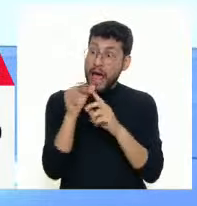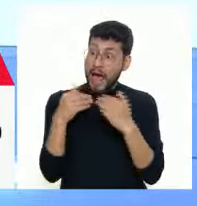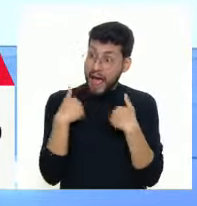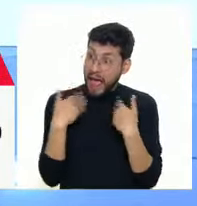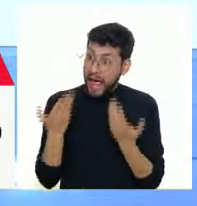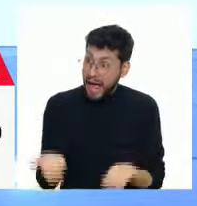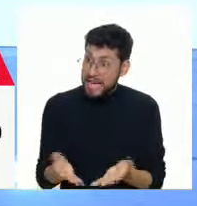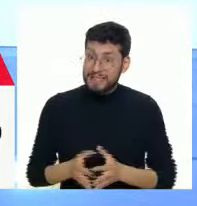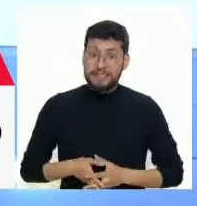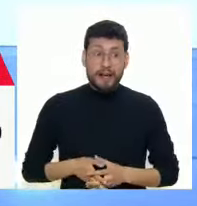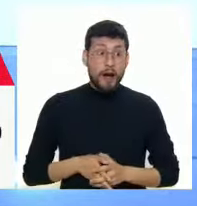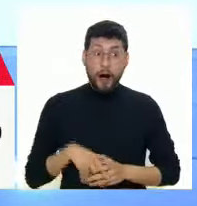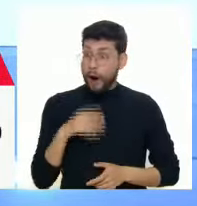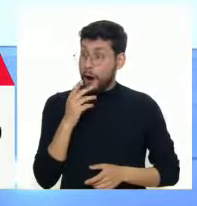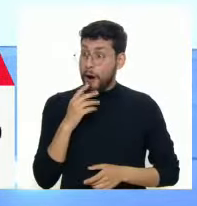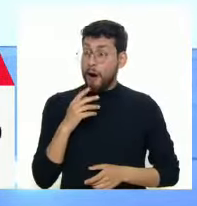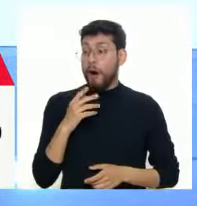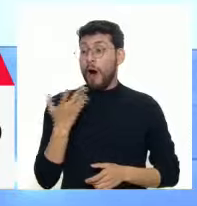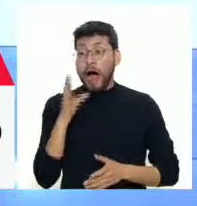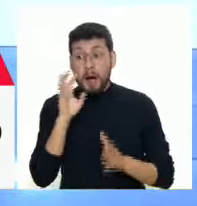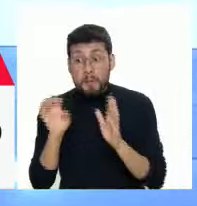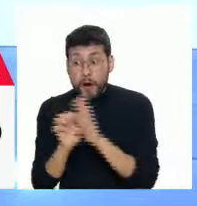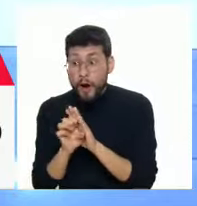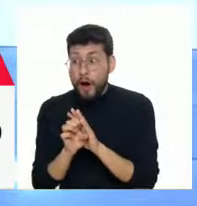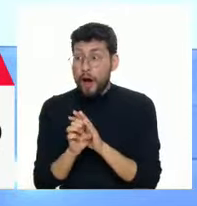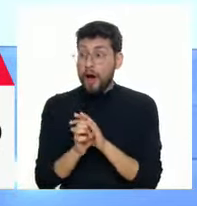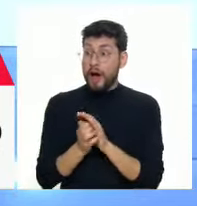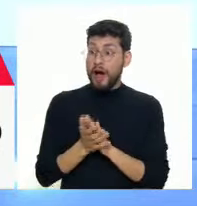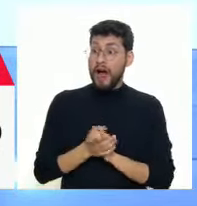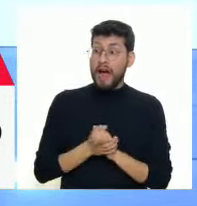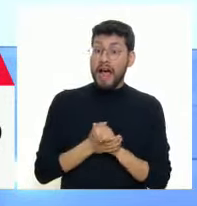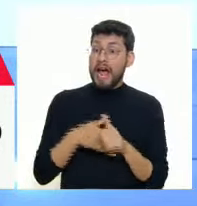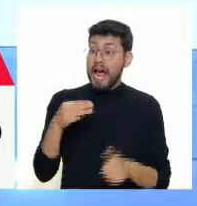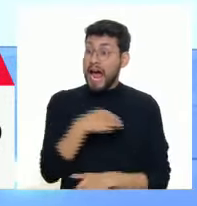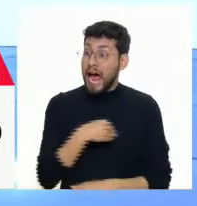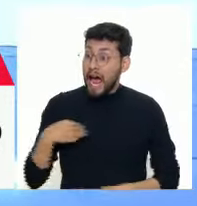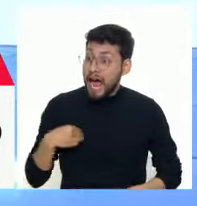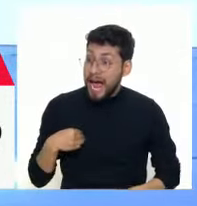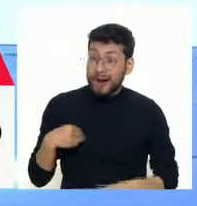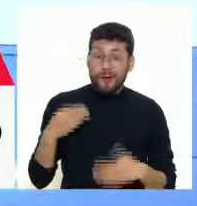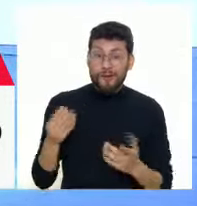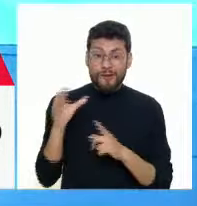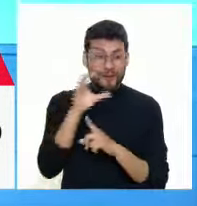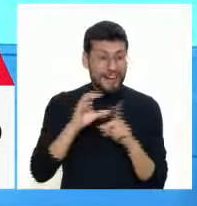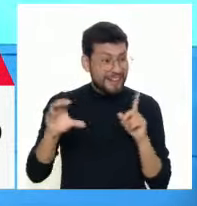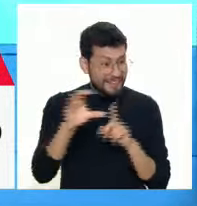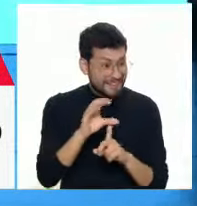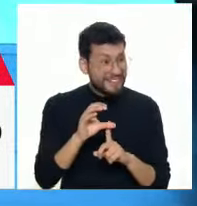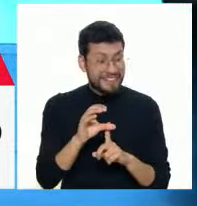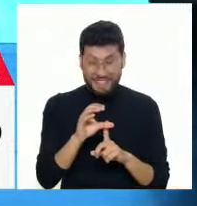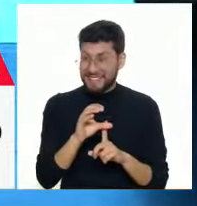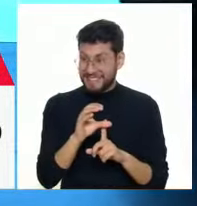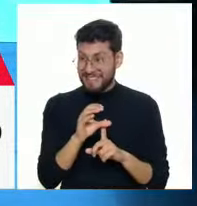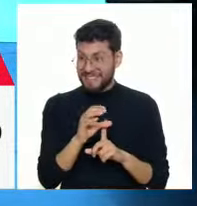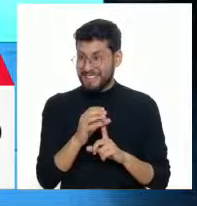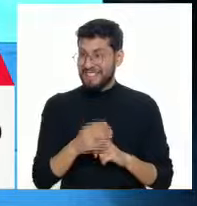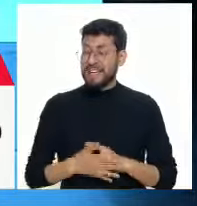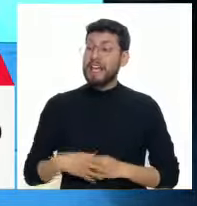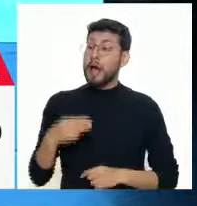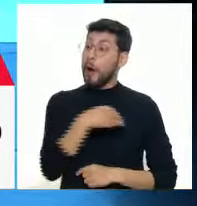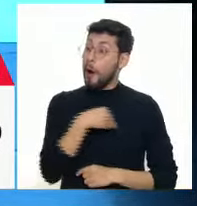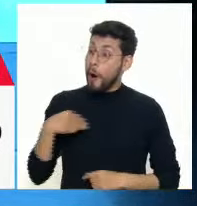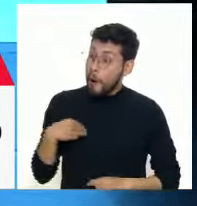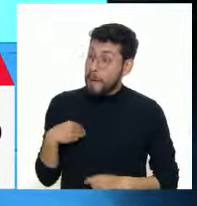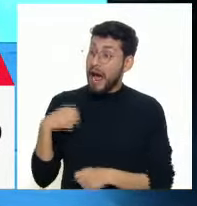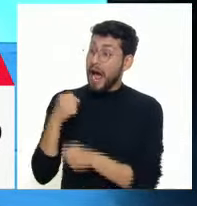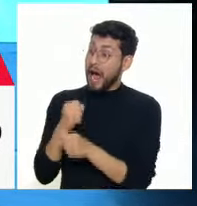importantes. Como por ejemplo, la ministra de Cultura, el